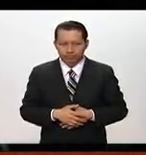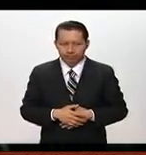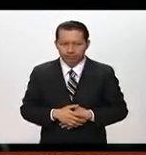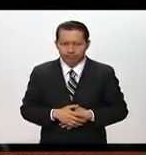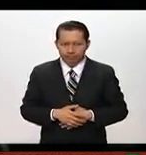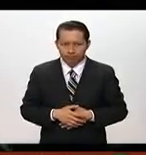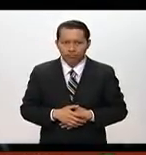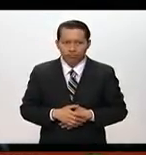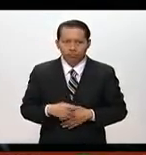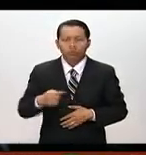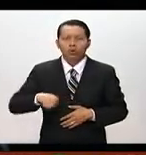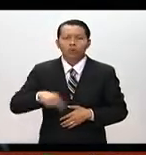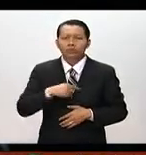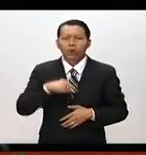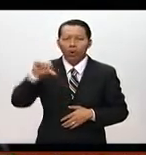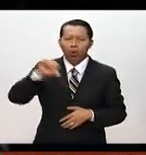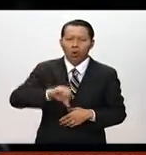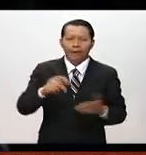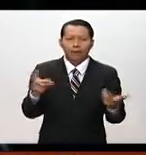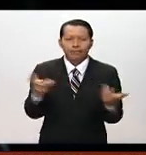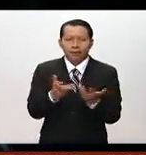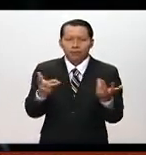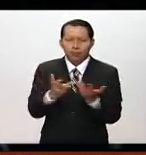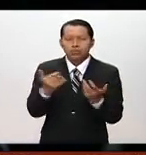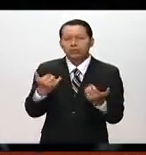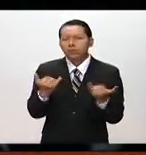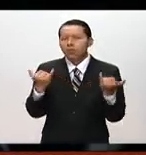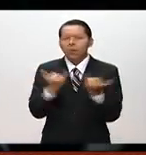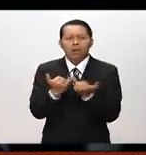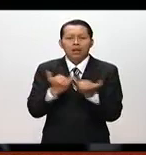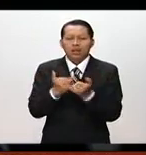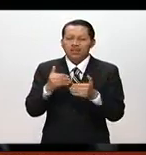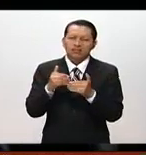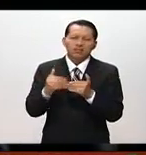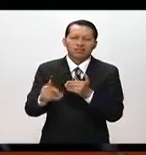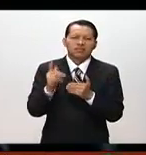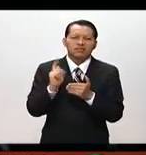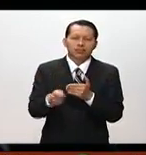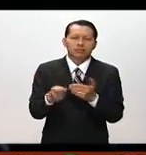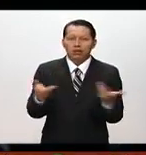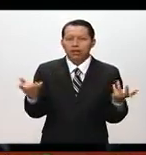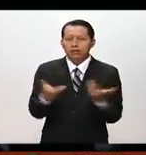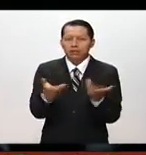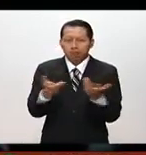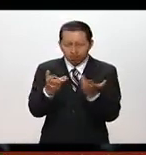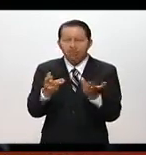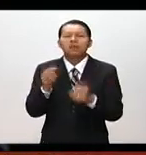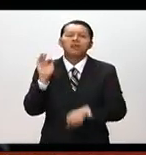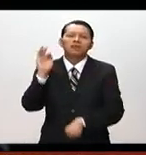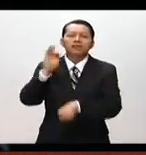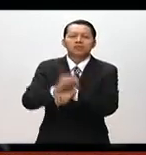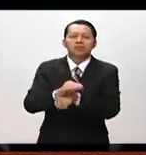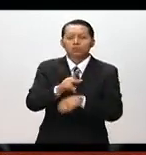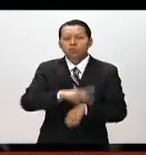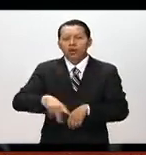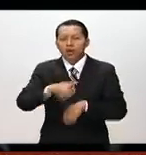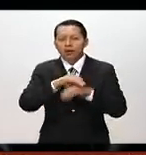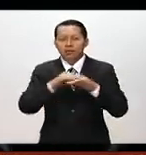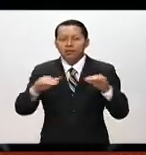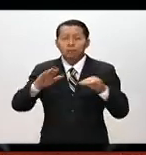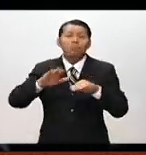Lo que estamos haciendo hoy y lo que vamos a hacer en las siguientes etapas es defender la democracia. Nadie puede cometer